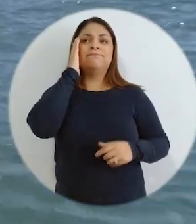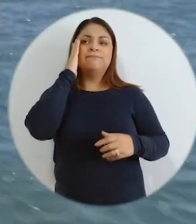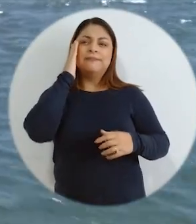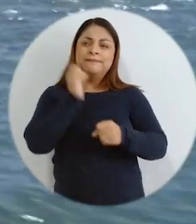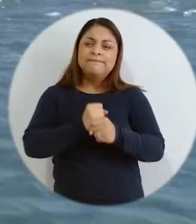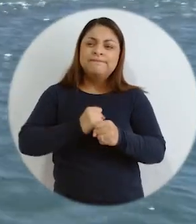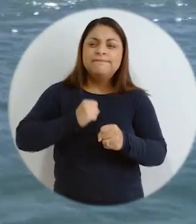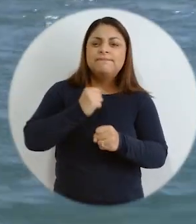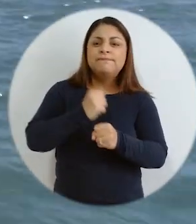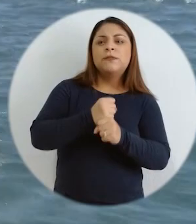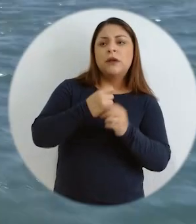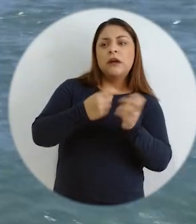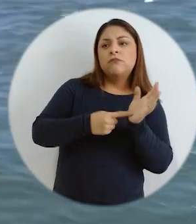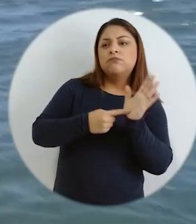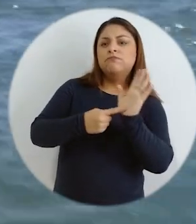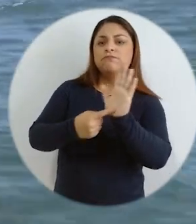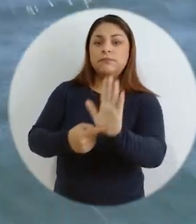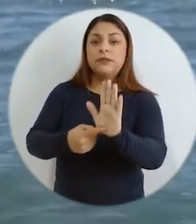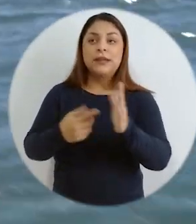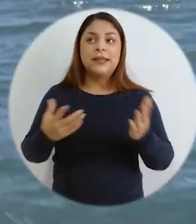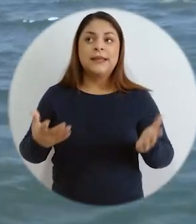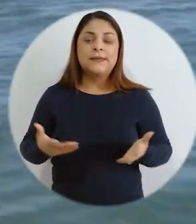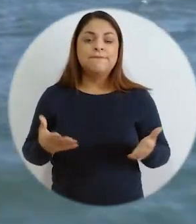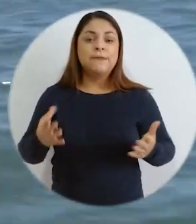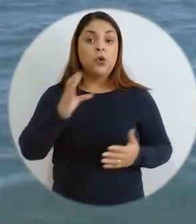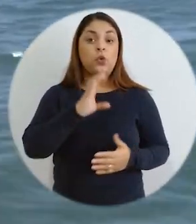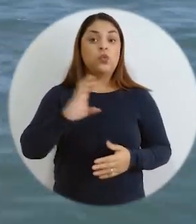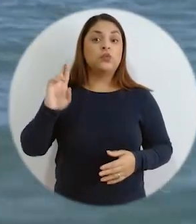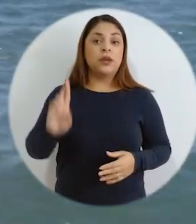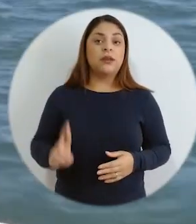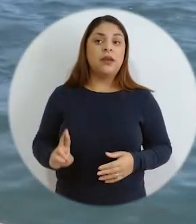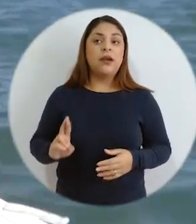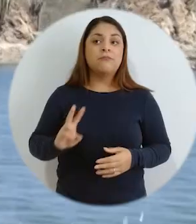ha preocupado y se ha proyectado como